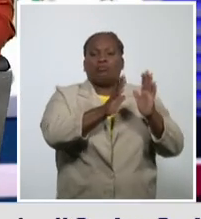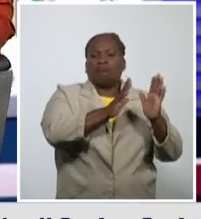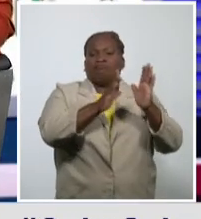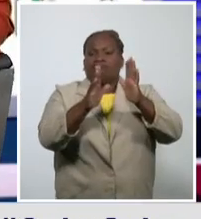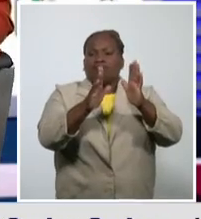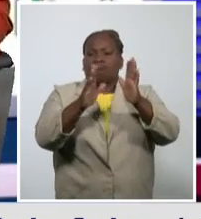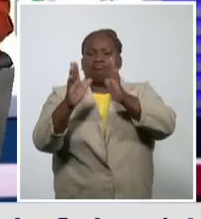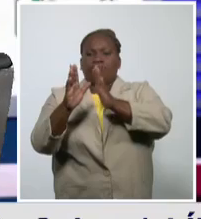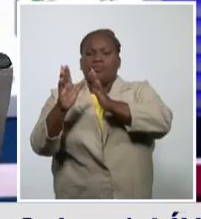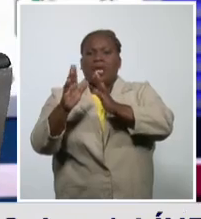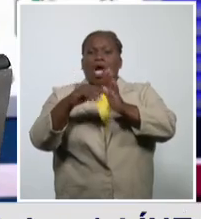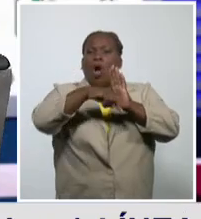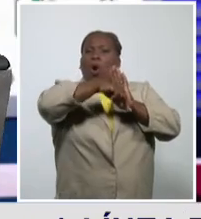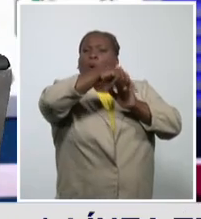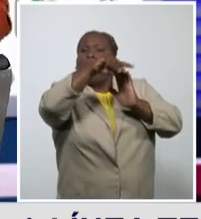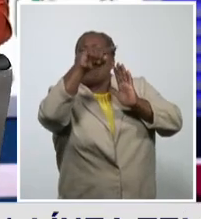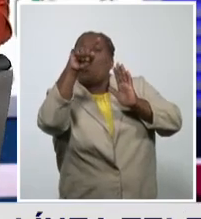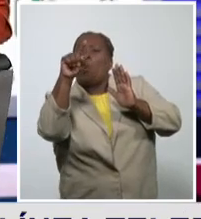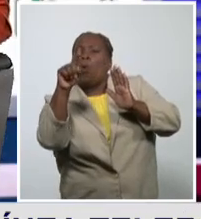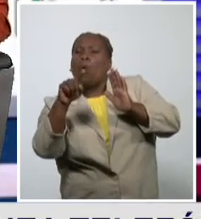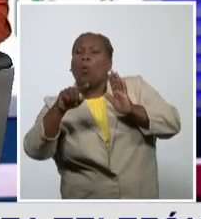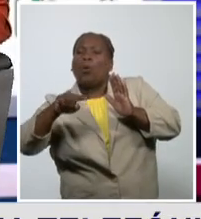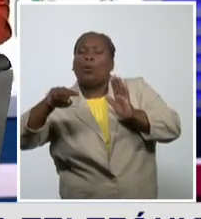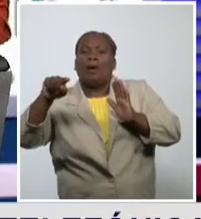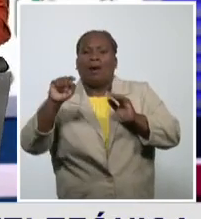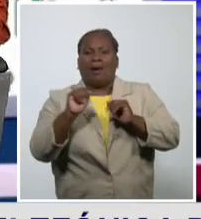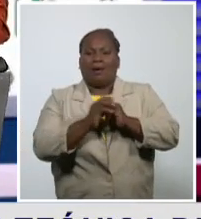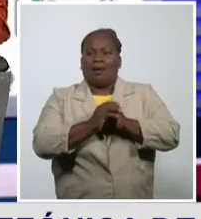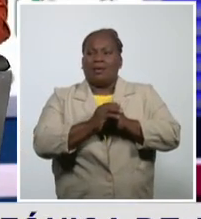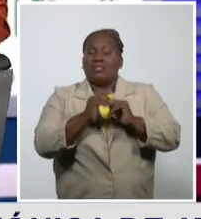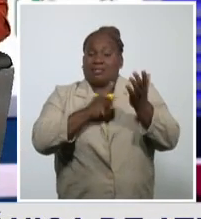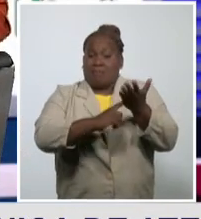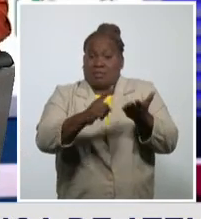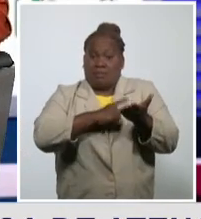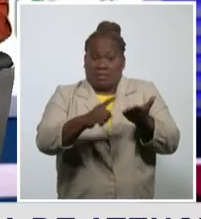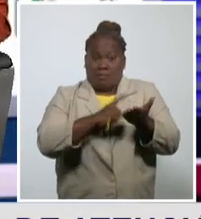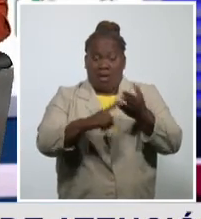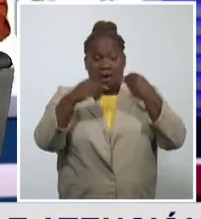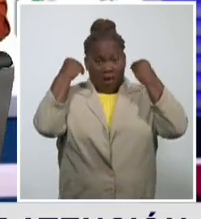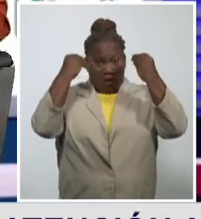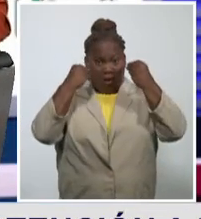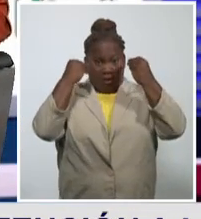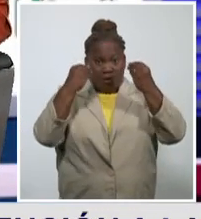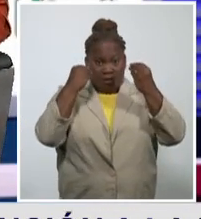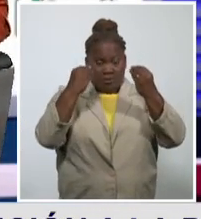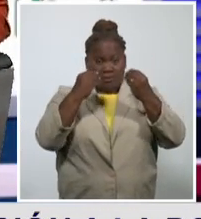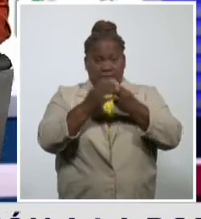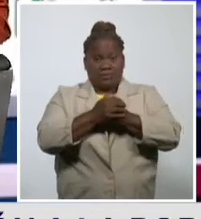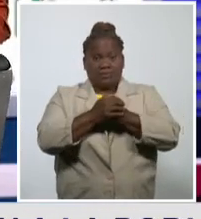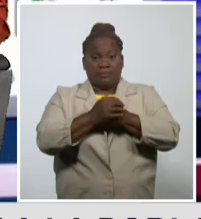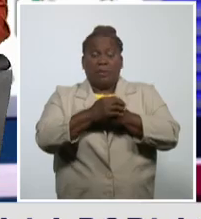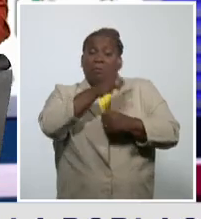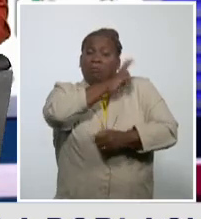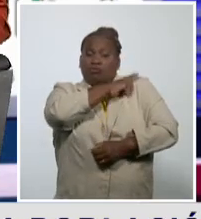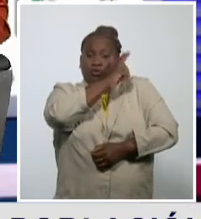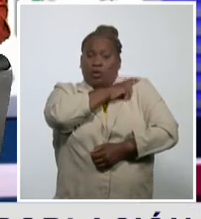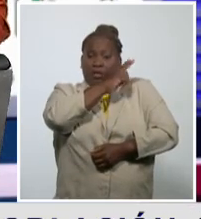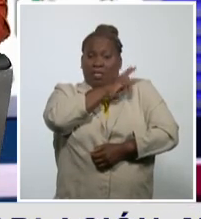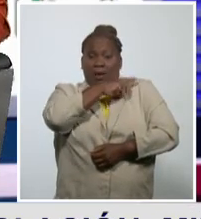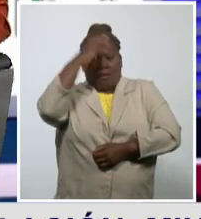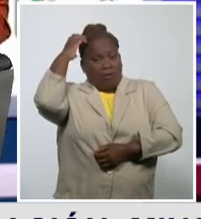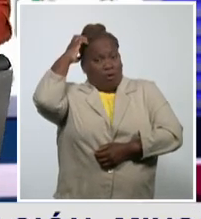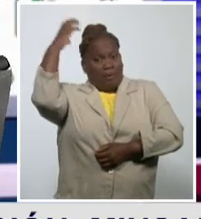la curva de análisis probabilístico que cada semana también es analizada al más alto nivel por las autoridades